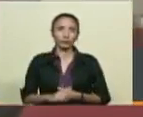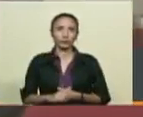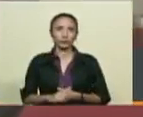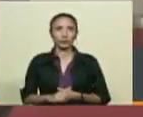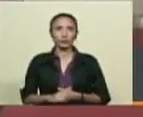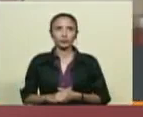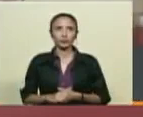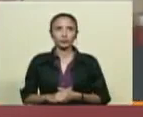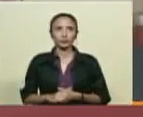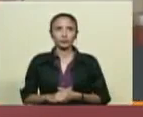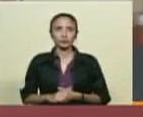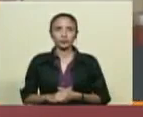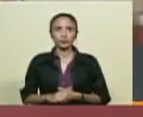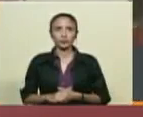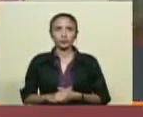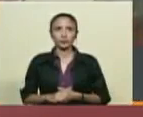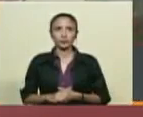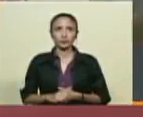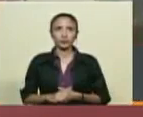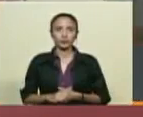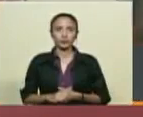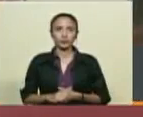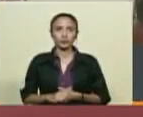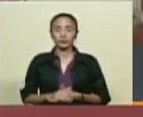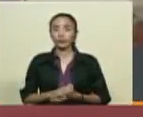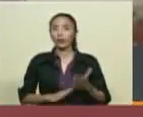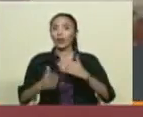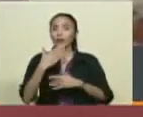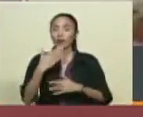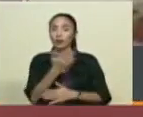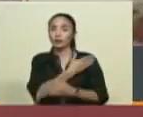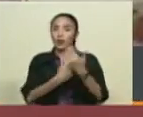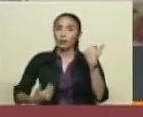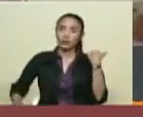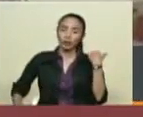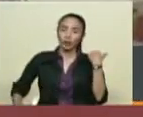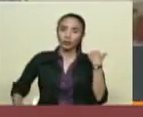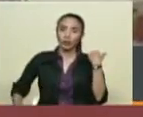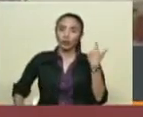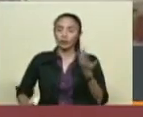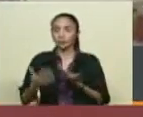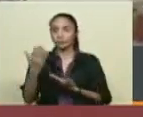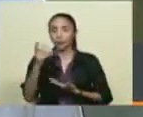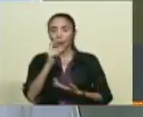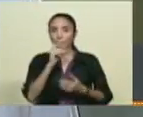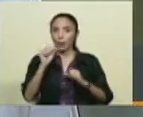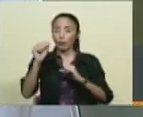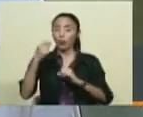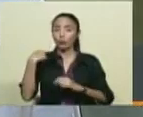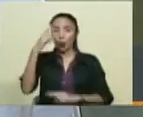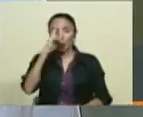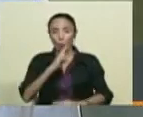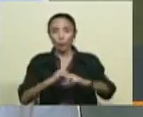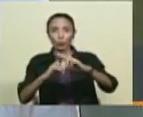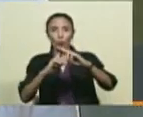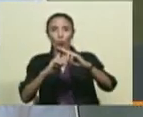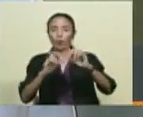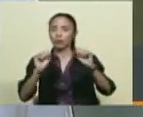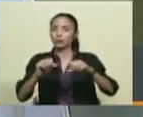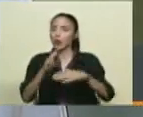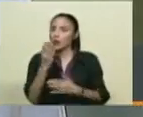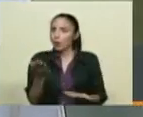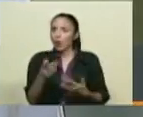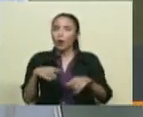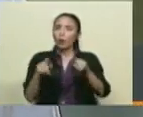teamwork that we had undertaken. Gracias, señor presidente. Me siento sumamente honrado y muy